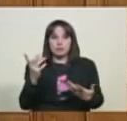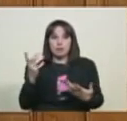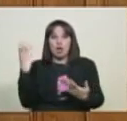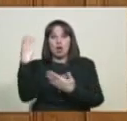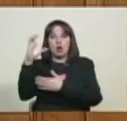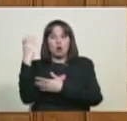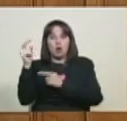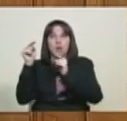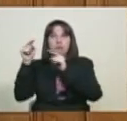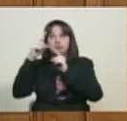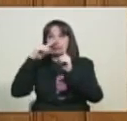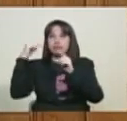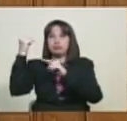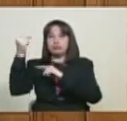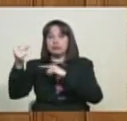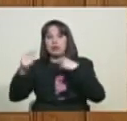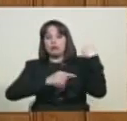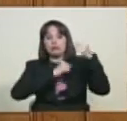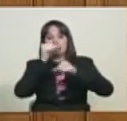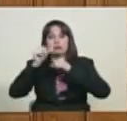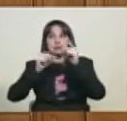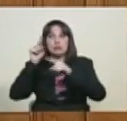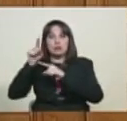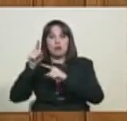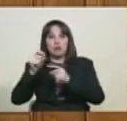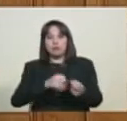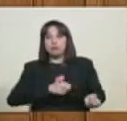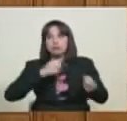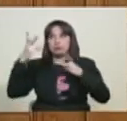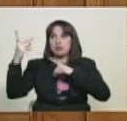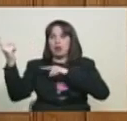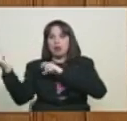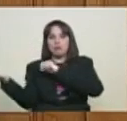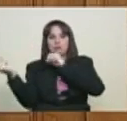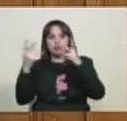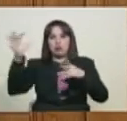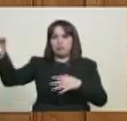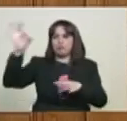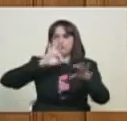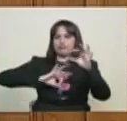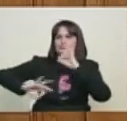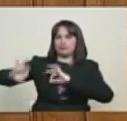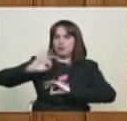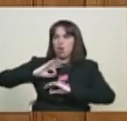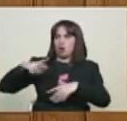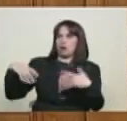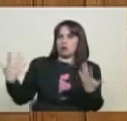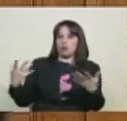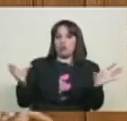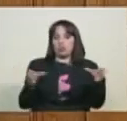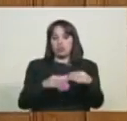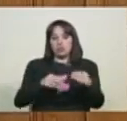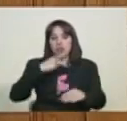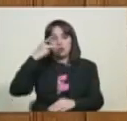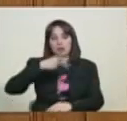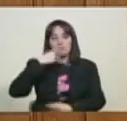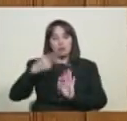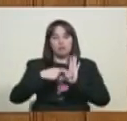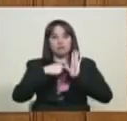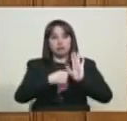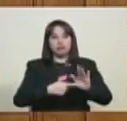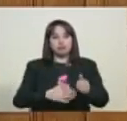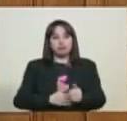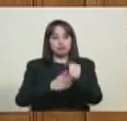impuesto en Colombia durante un siglo, su traslado a territorio venezolano de la mano de dirigentes políticos de la